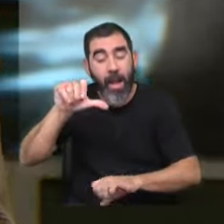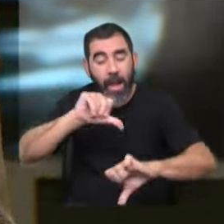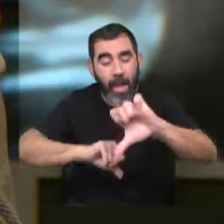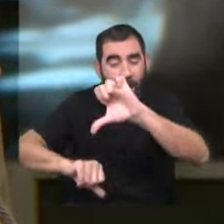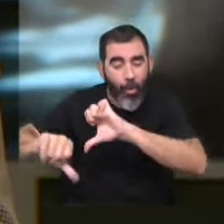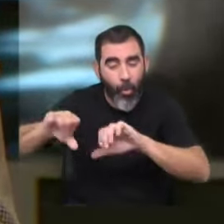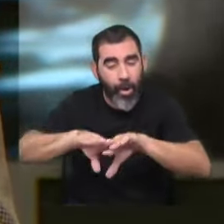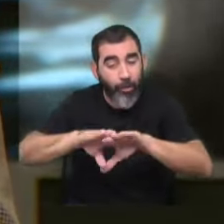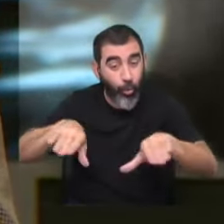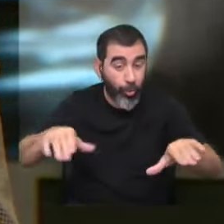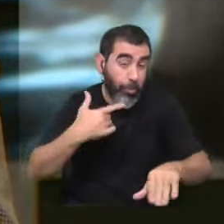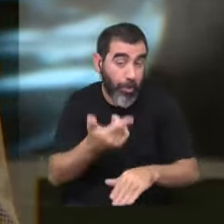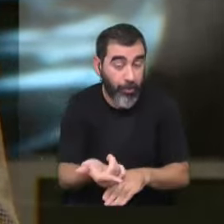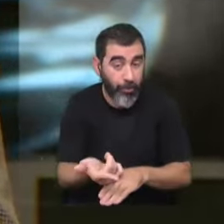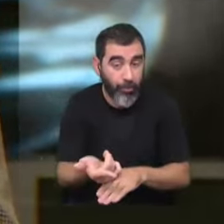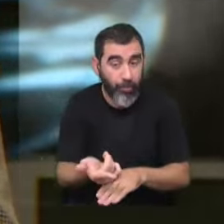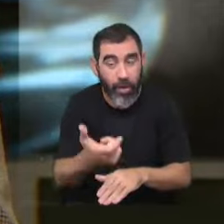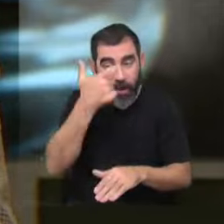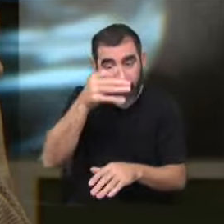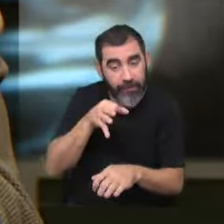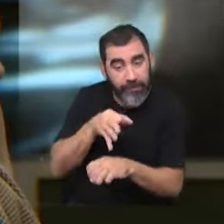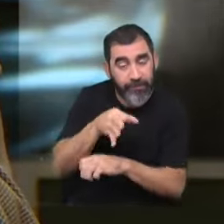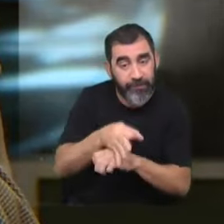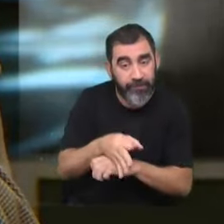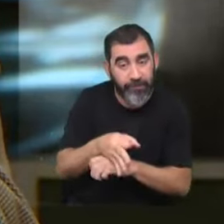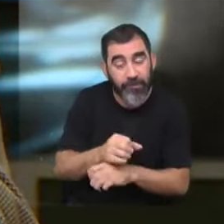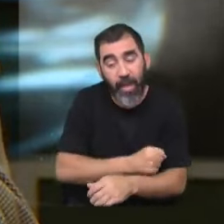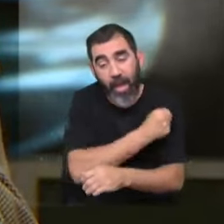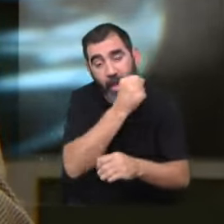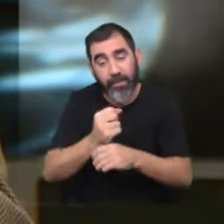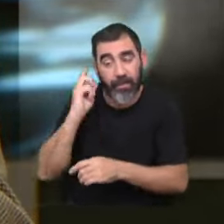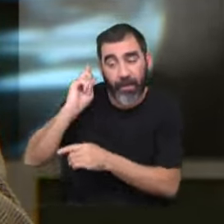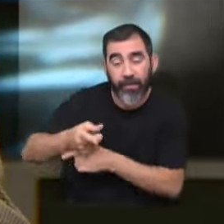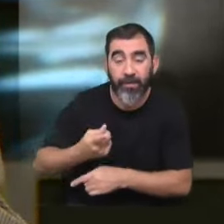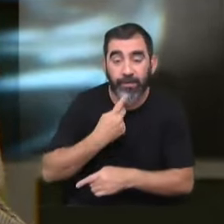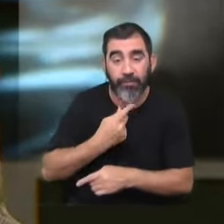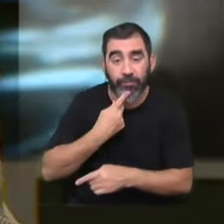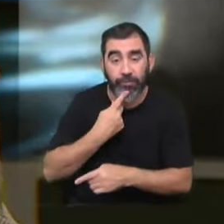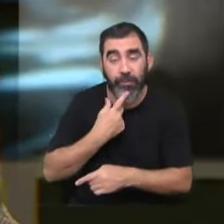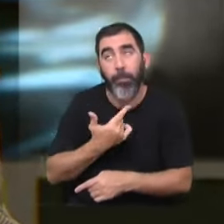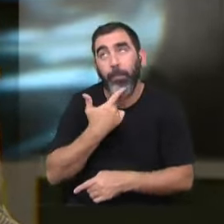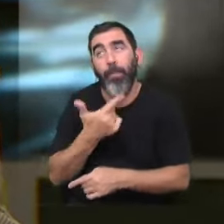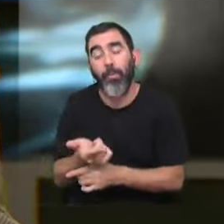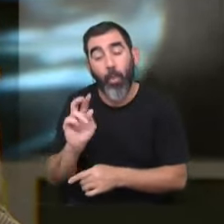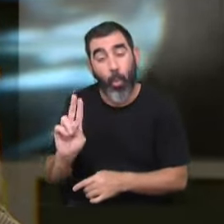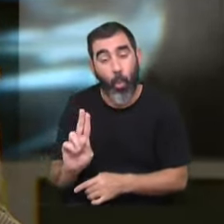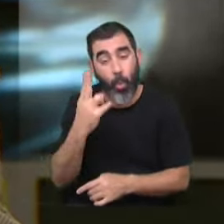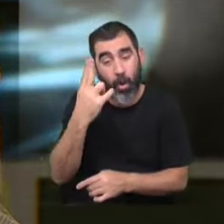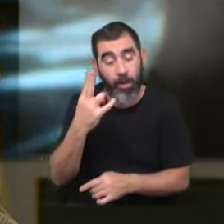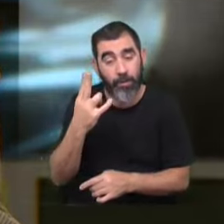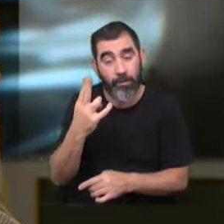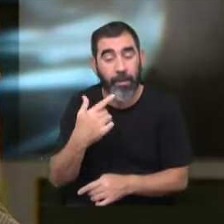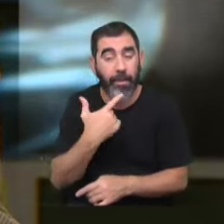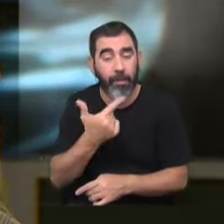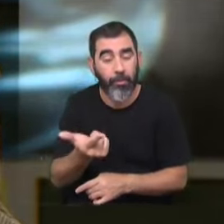el laboratorio, el pequelab, que esté presente en todo eso y que llegue hasta la toma de decisiones políticas. El ejemplo, el Uruguay ha tenido el